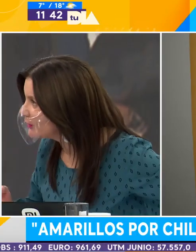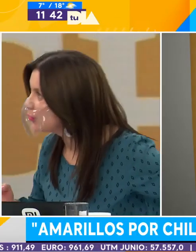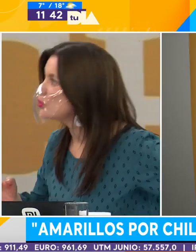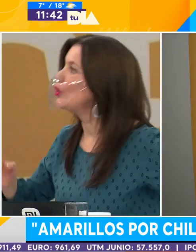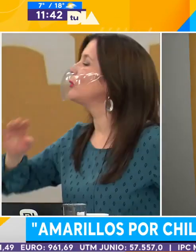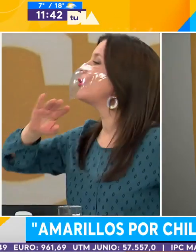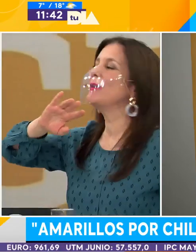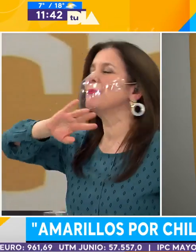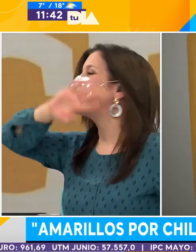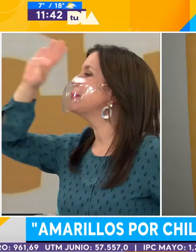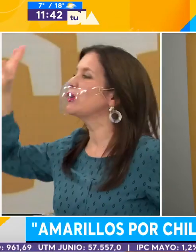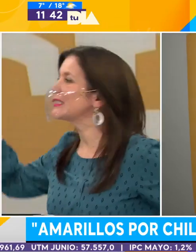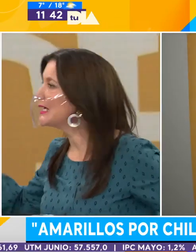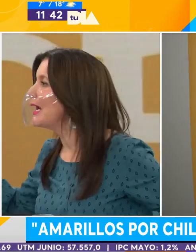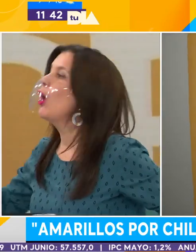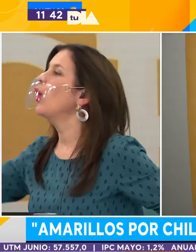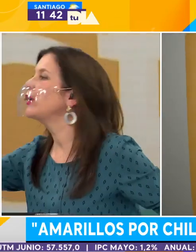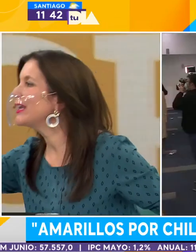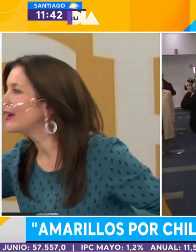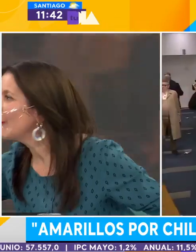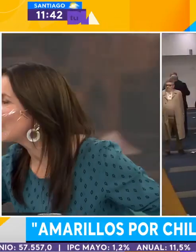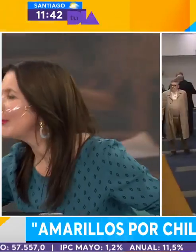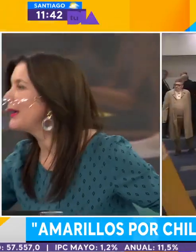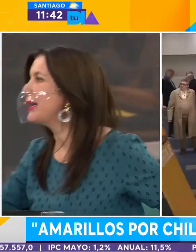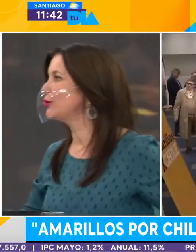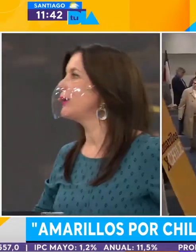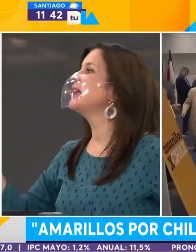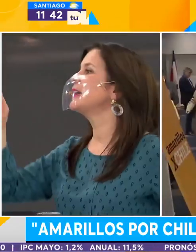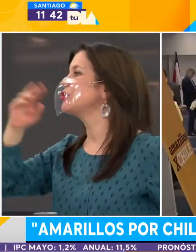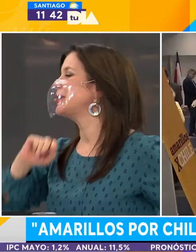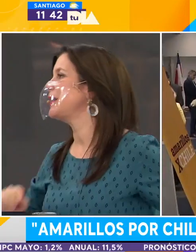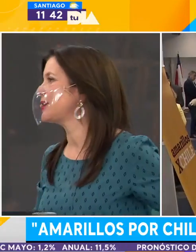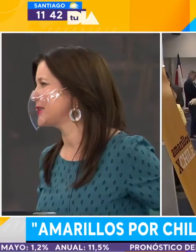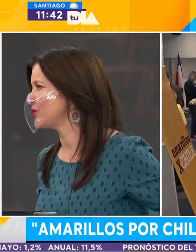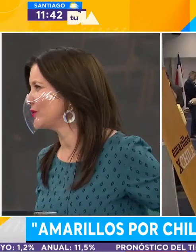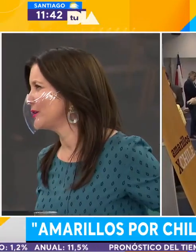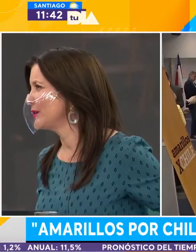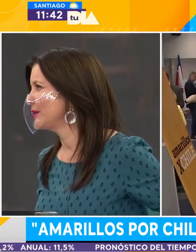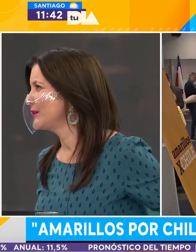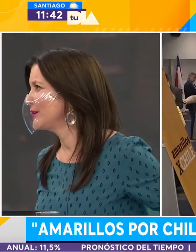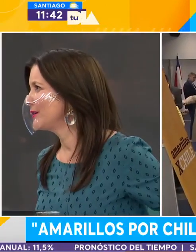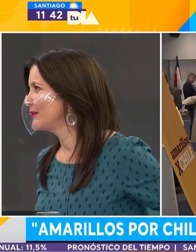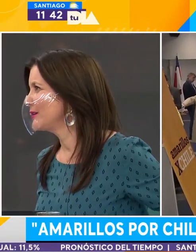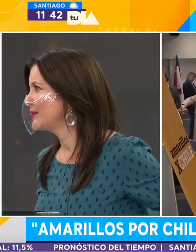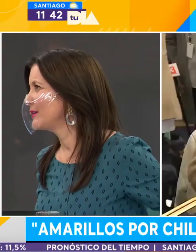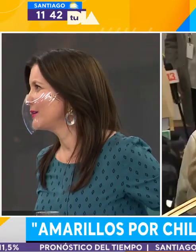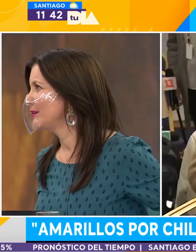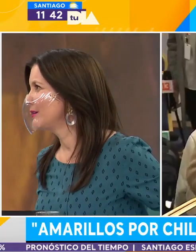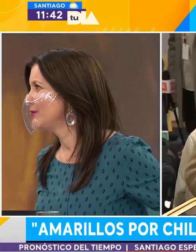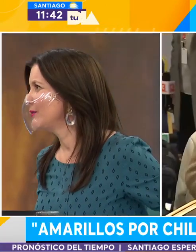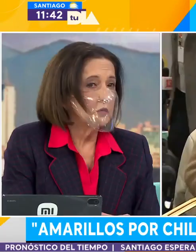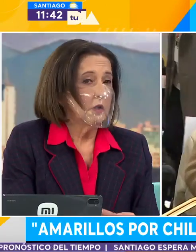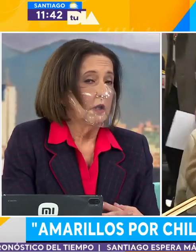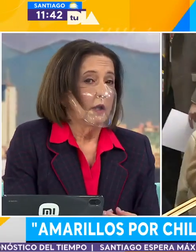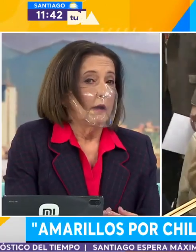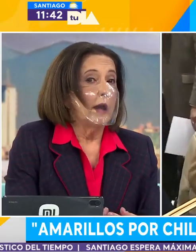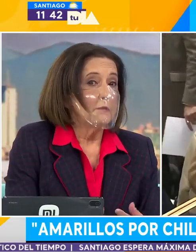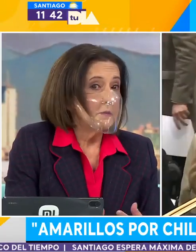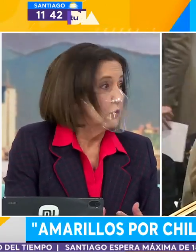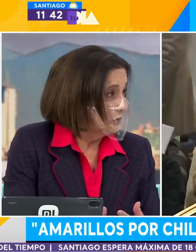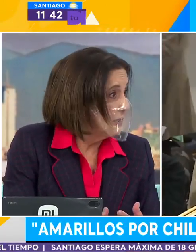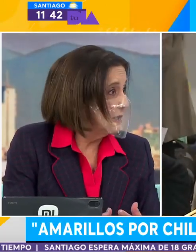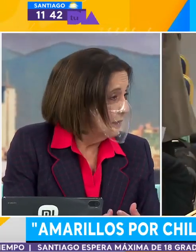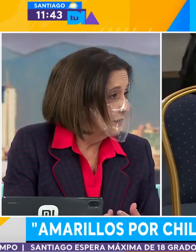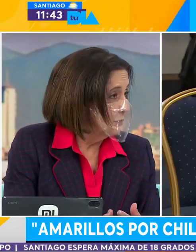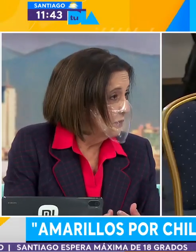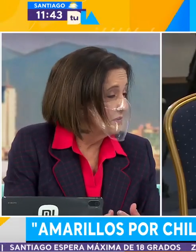nueva constitución con el mecanismo que sea o quiere reformar la actual en caso de ganar el rechazo? En caso de que gane el rechazo, a mí